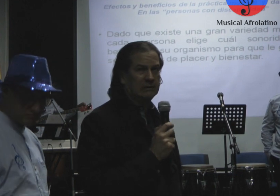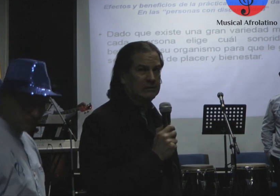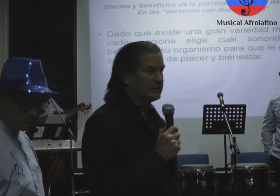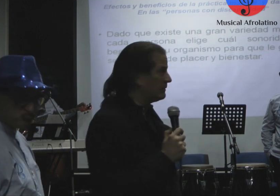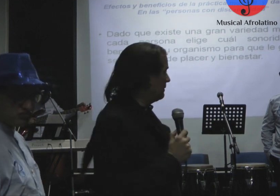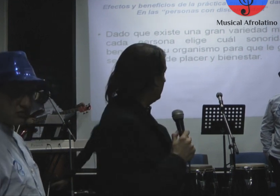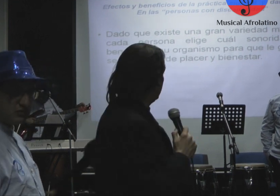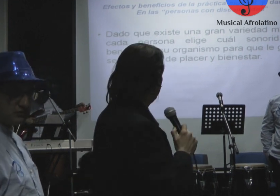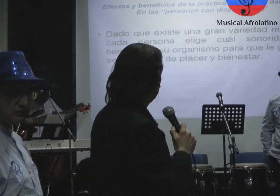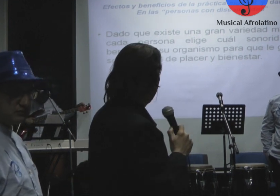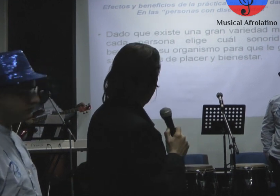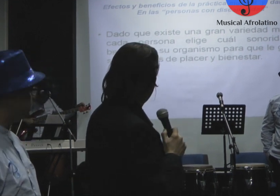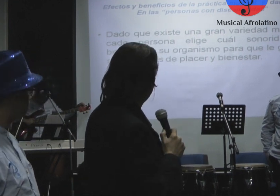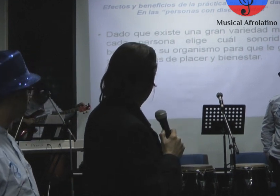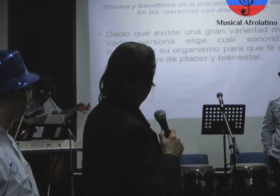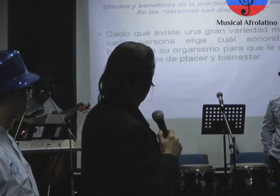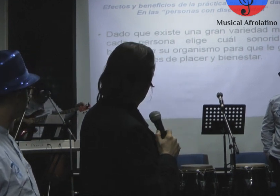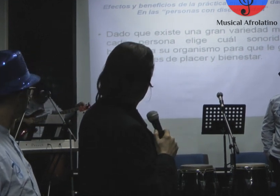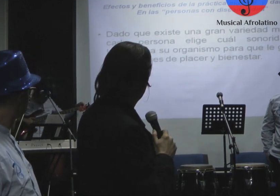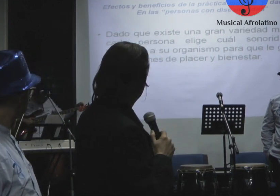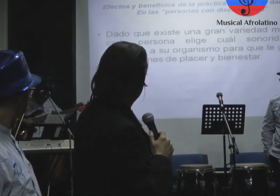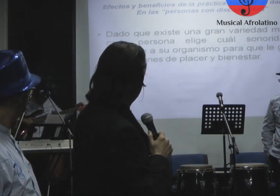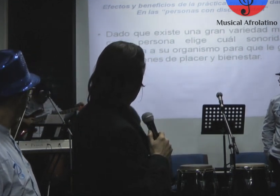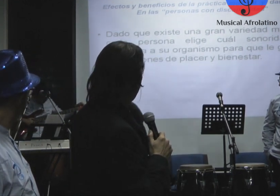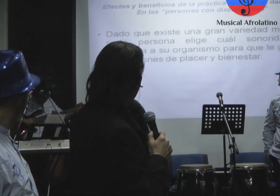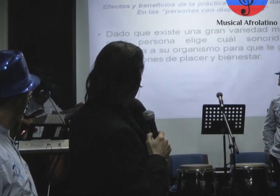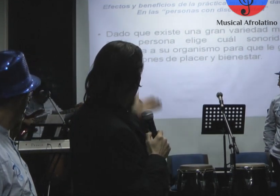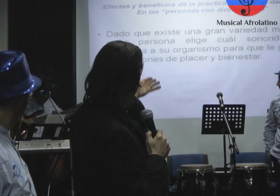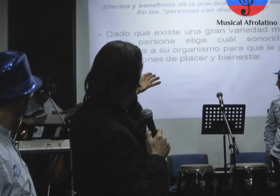tocar. Entonces ellos se sienten a gusto,